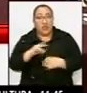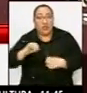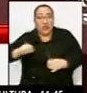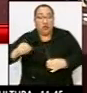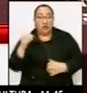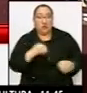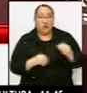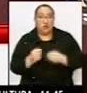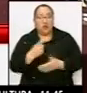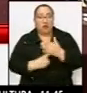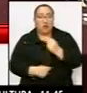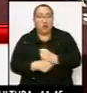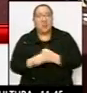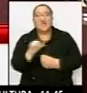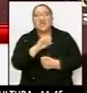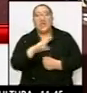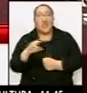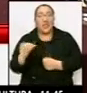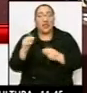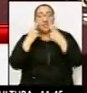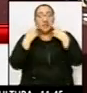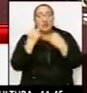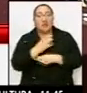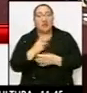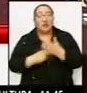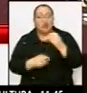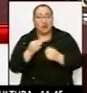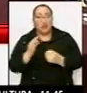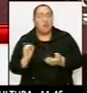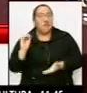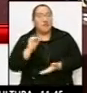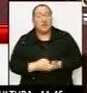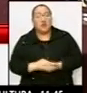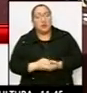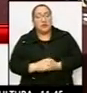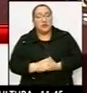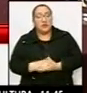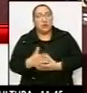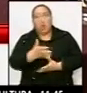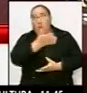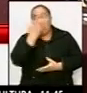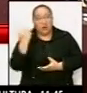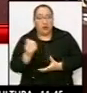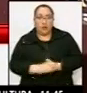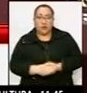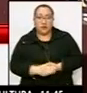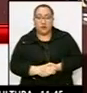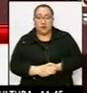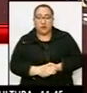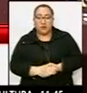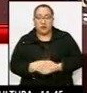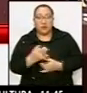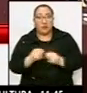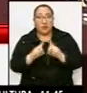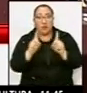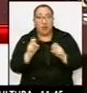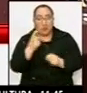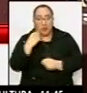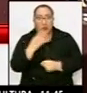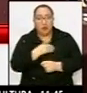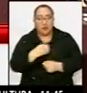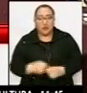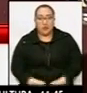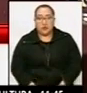van a implementar para la sierra y selva, que generalmente son los más olvidados. Y la última pregunta, señor